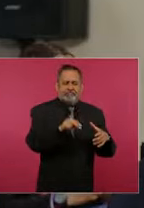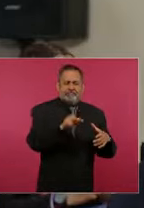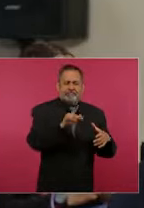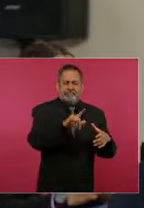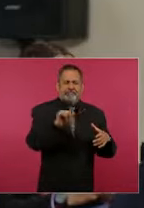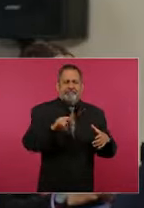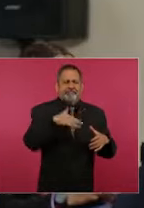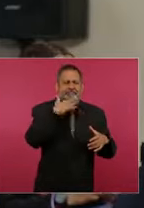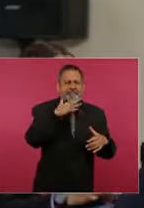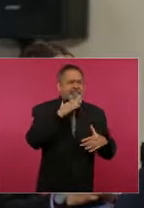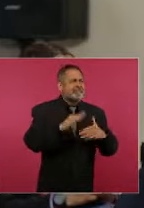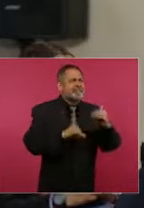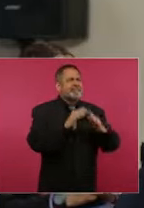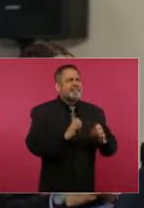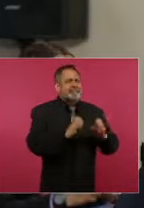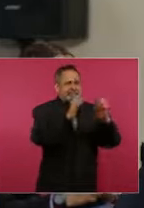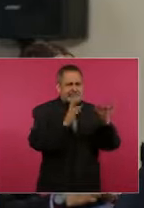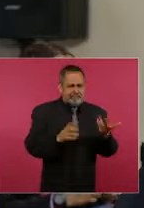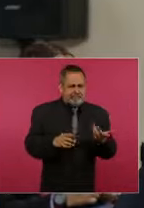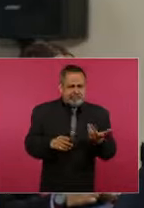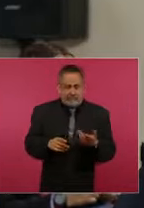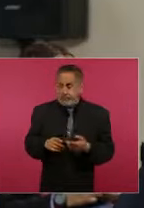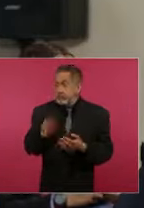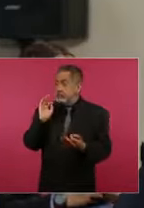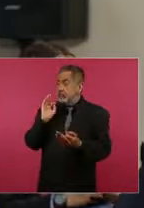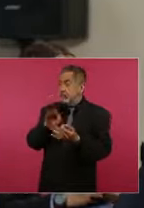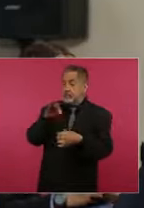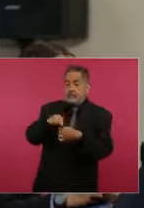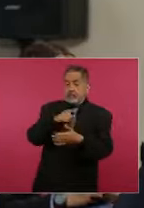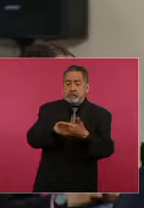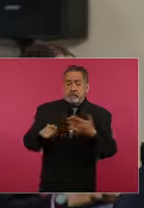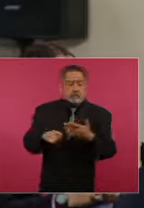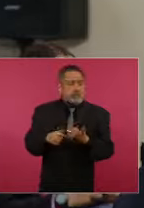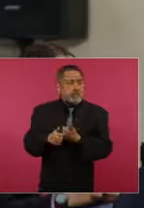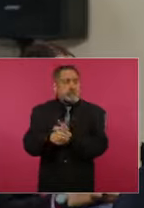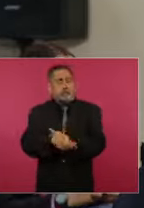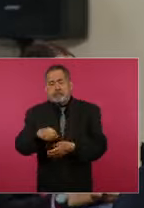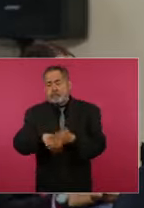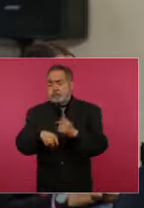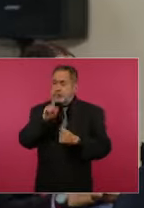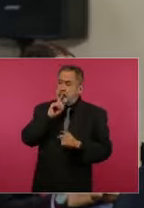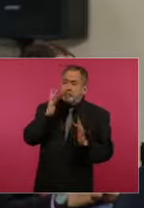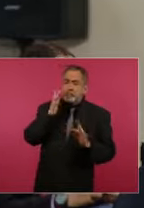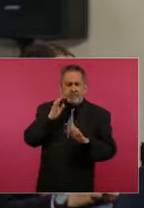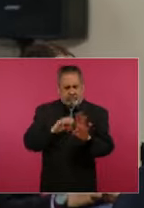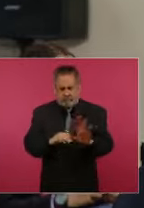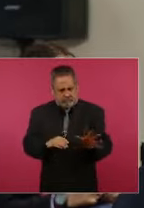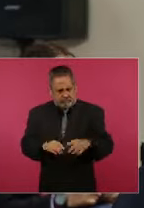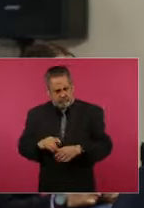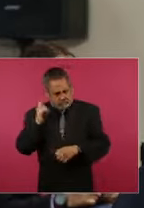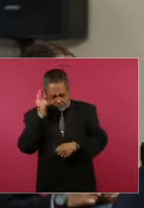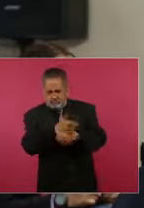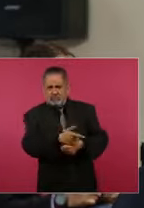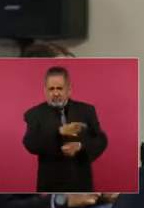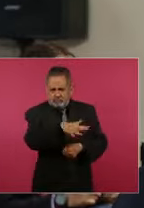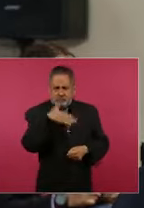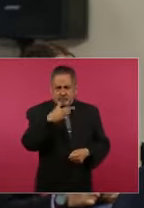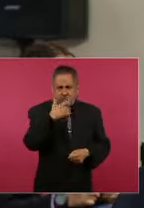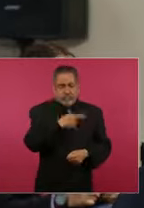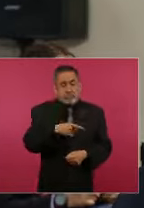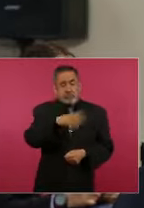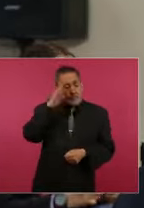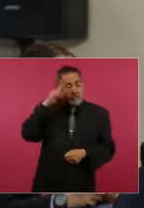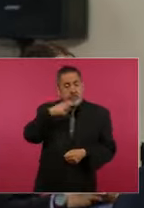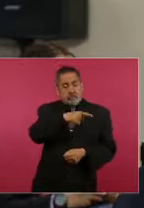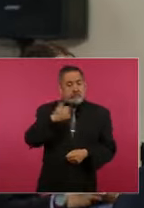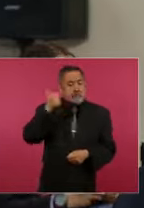no porque sea un tiempo electoral, pues debe de taparse las corruptelas, porque usted estaba hablando de la corrupción. El señor siempre dijo